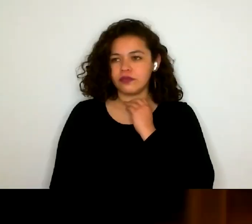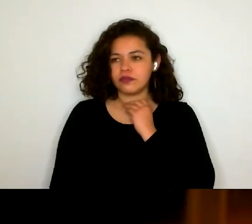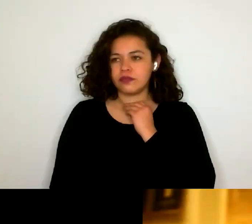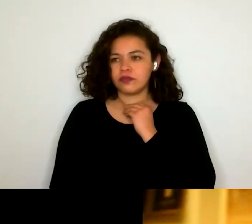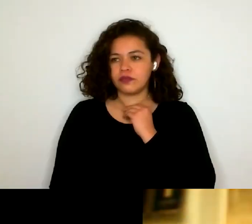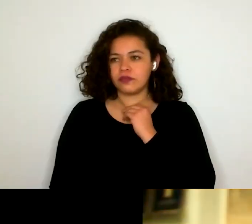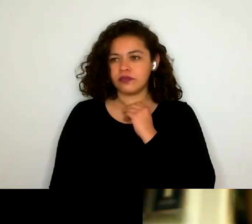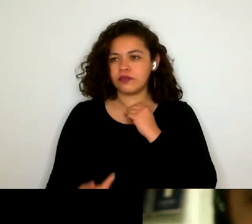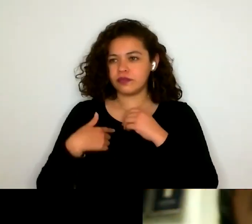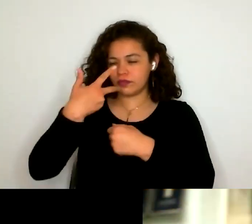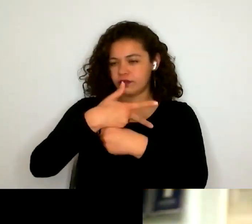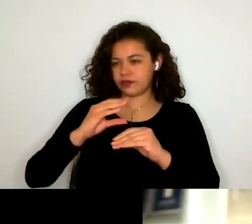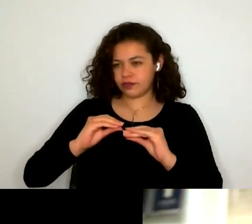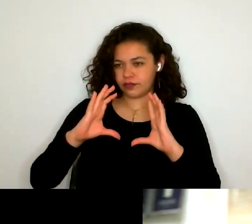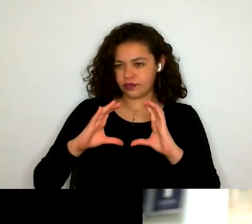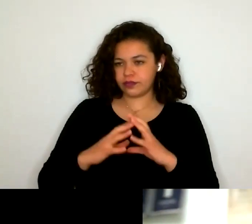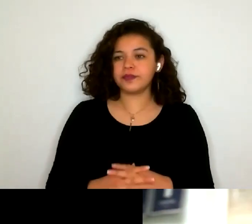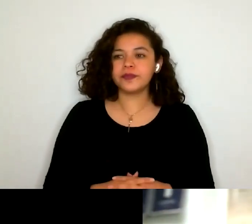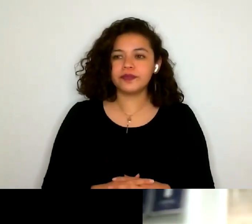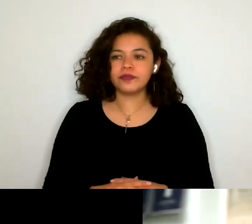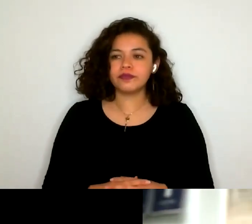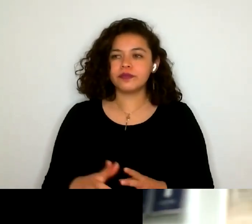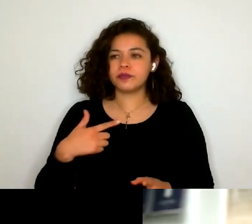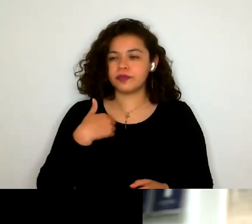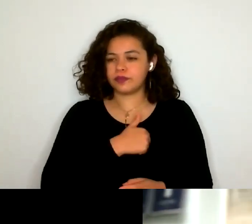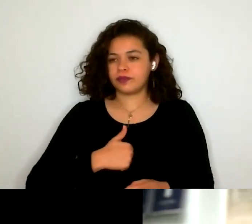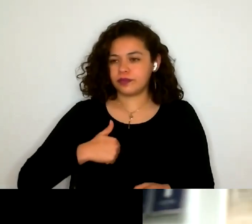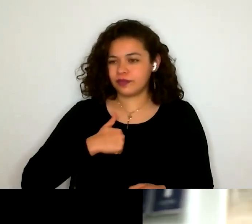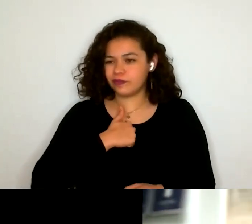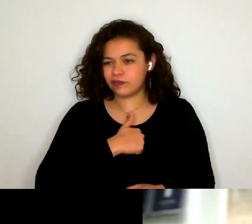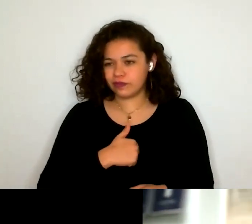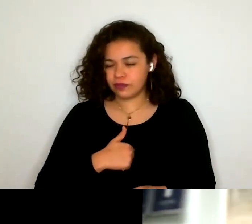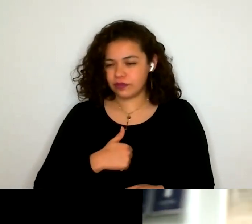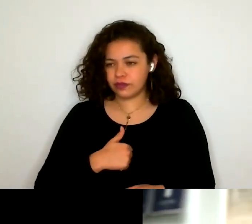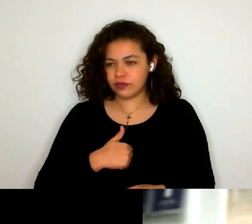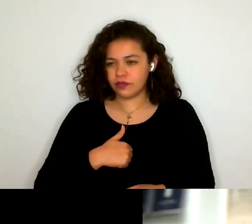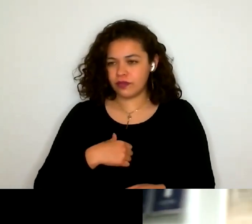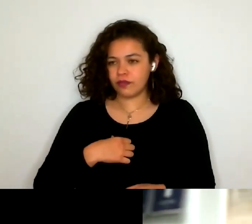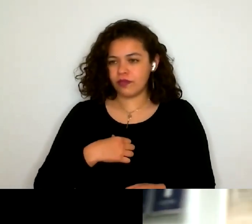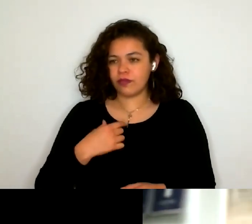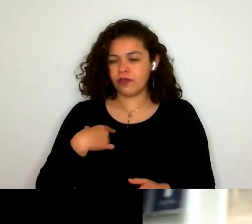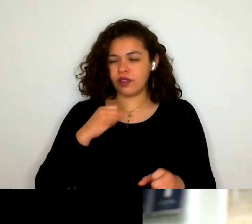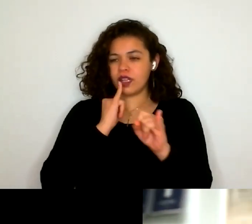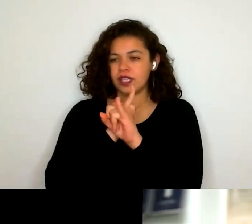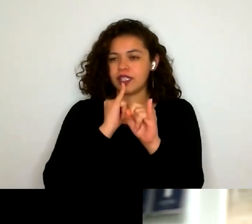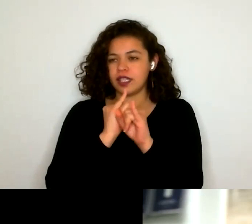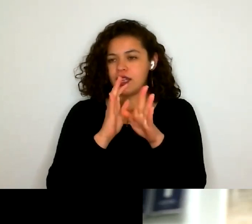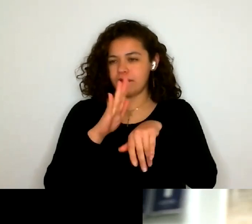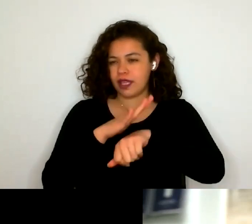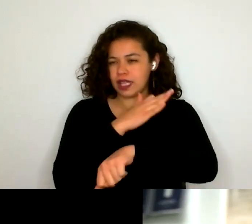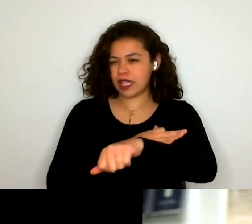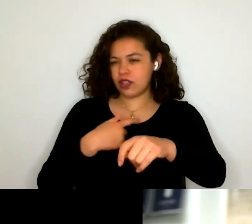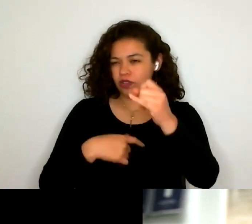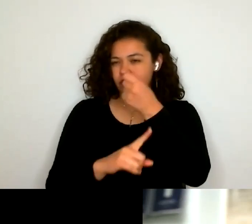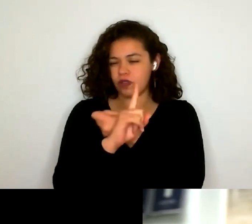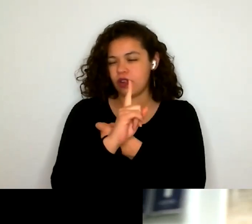prendiendo mi cámara. Bueno, yo desafortunadamente tuve problemas con el internet ya más tarde, pero